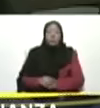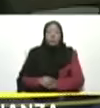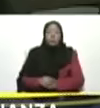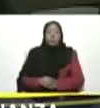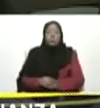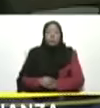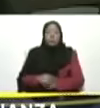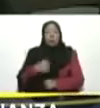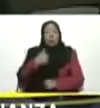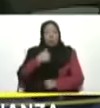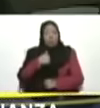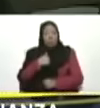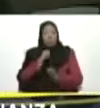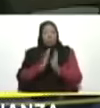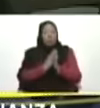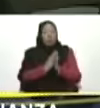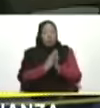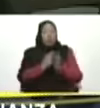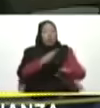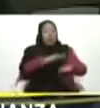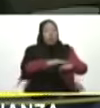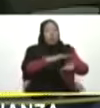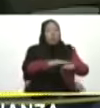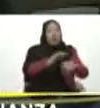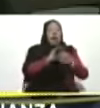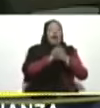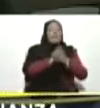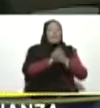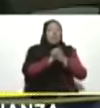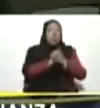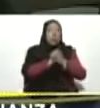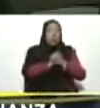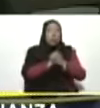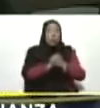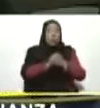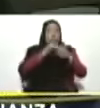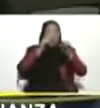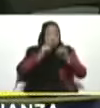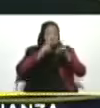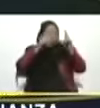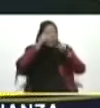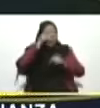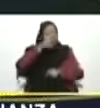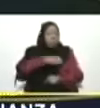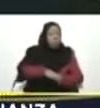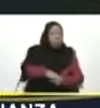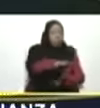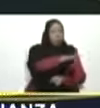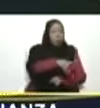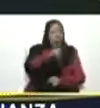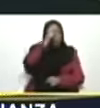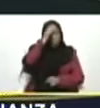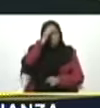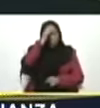transmítale de mi parte mi amistad y mi admiración permanente.